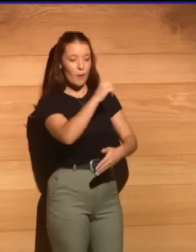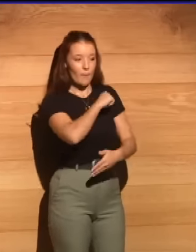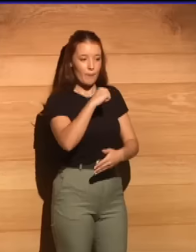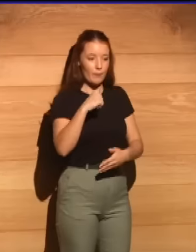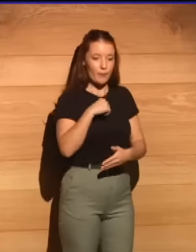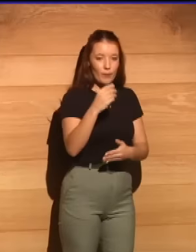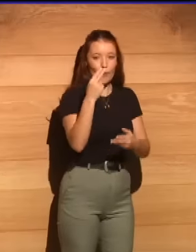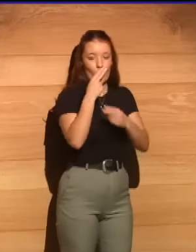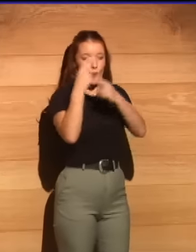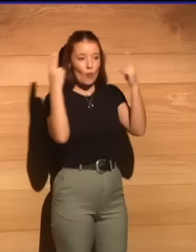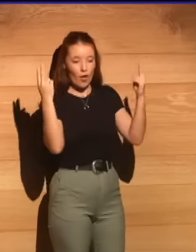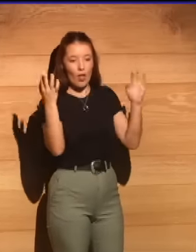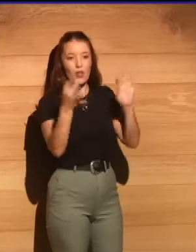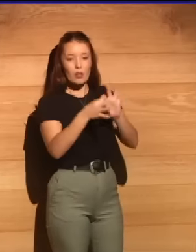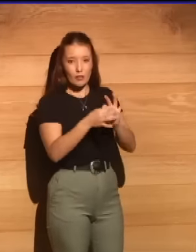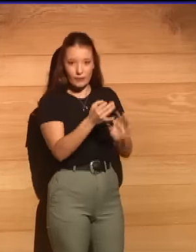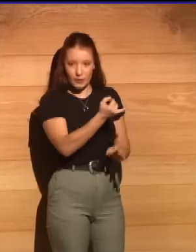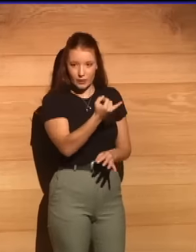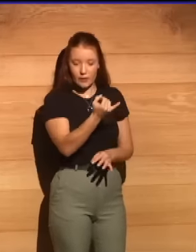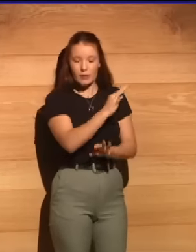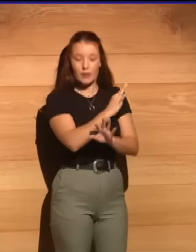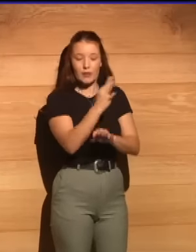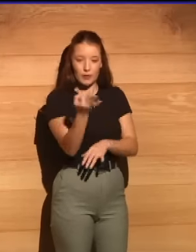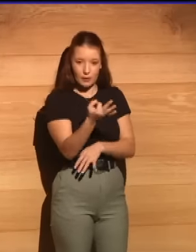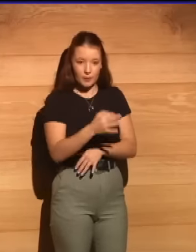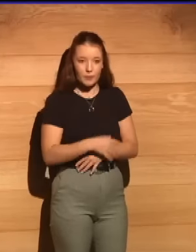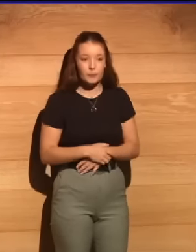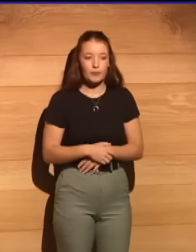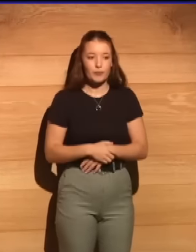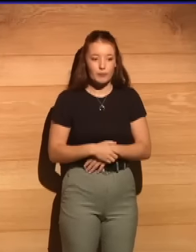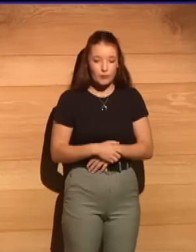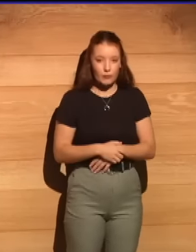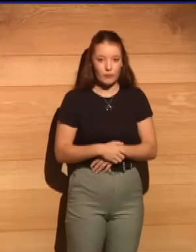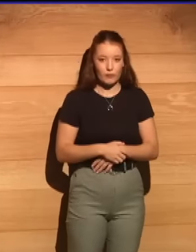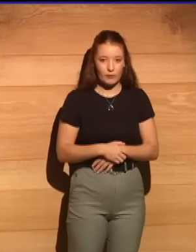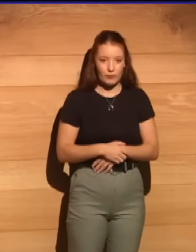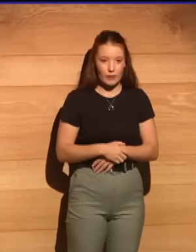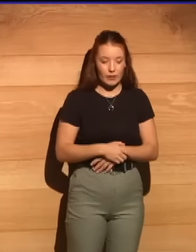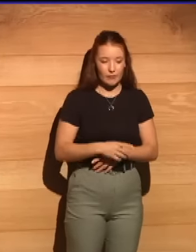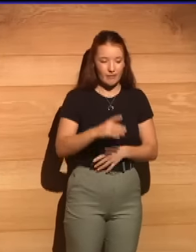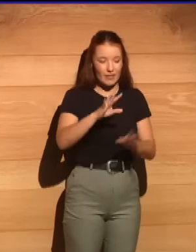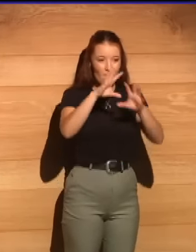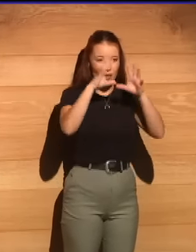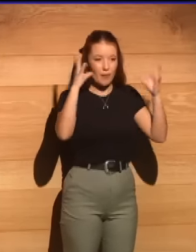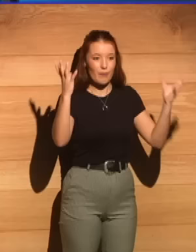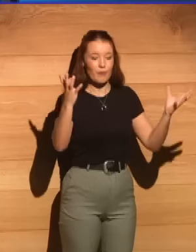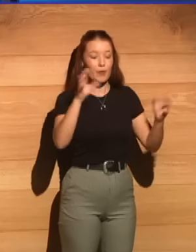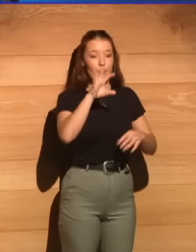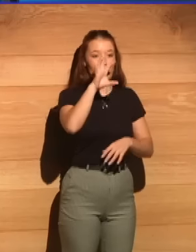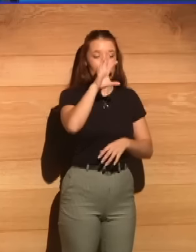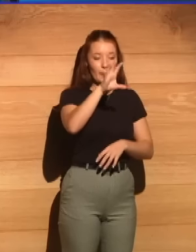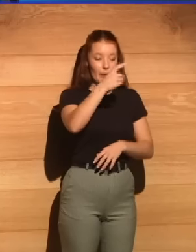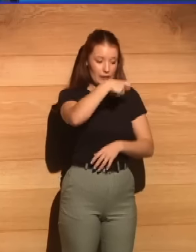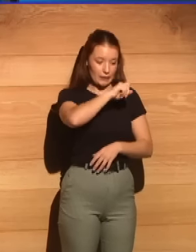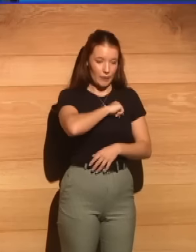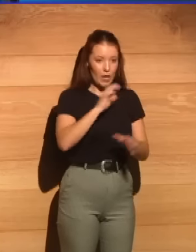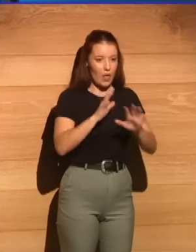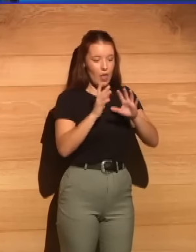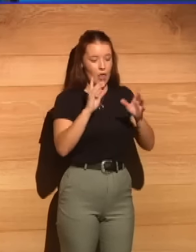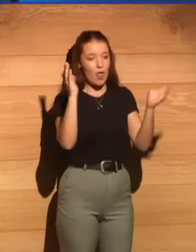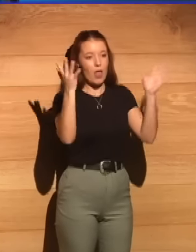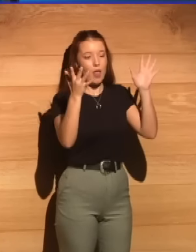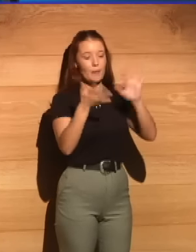programas concretos que tengan saltos de impacto cuantitativo para cambiar el país en 3 años. Eso además es que va a